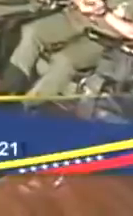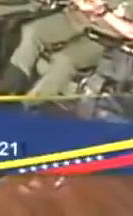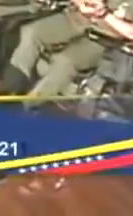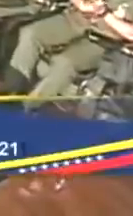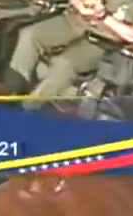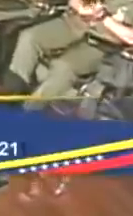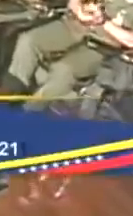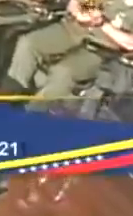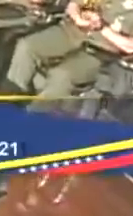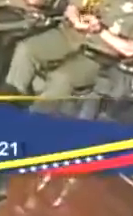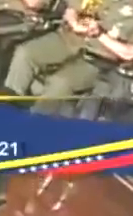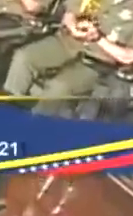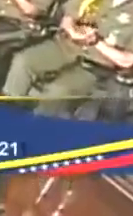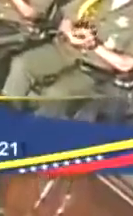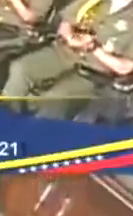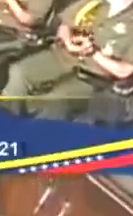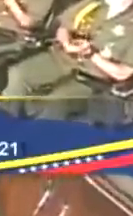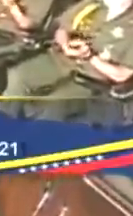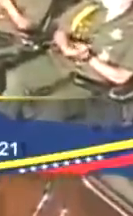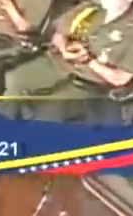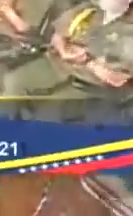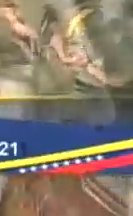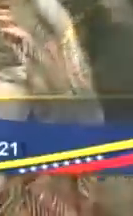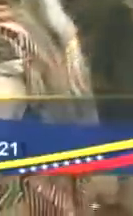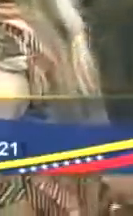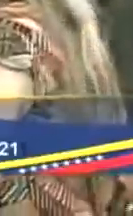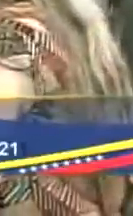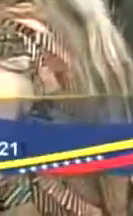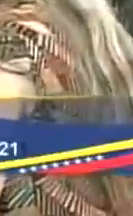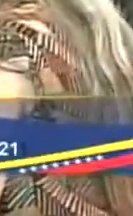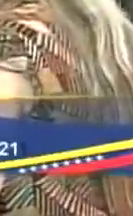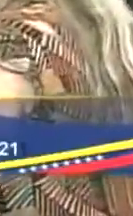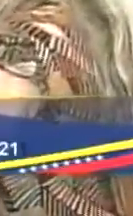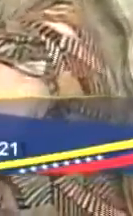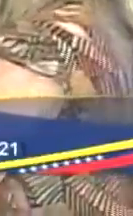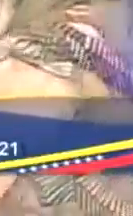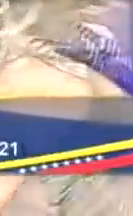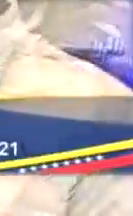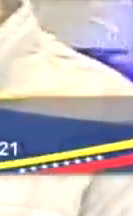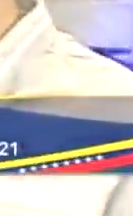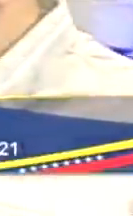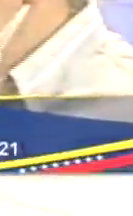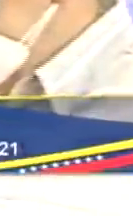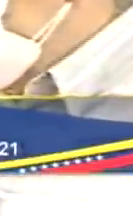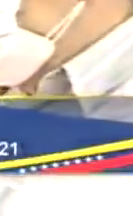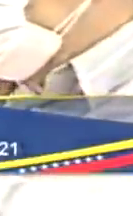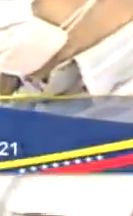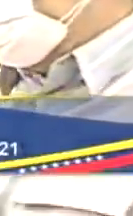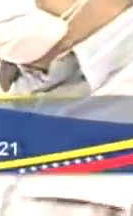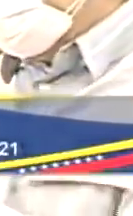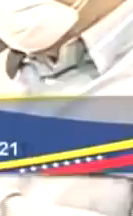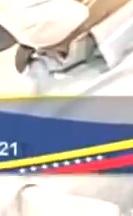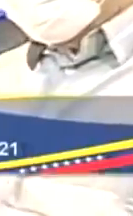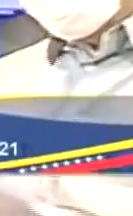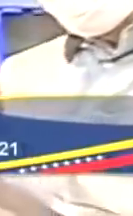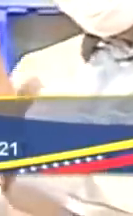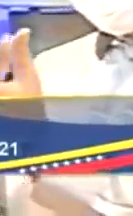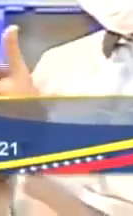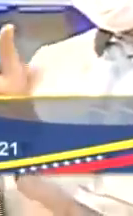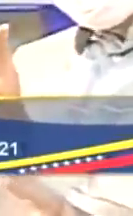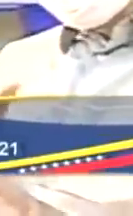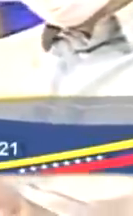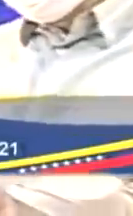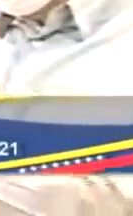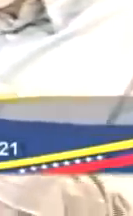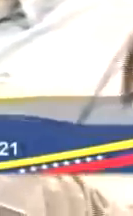equipo multidisciplinario de la Red de Vigilancia Genómica de Venezuela por su destacada actuación frente a la secuestración del virus